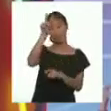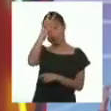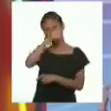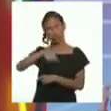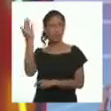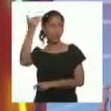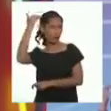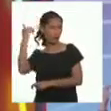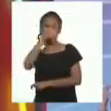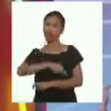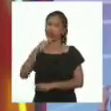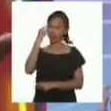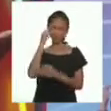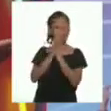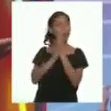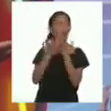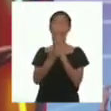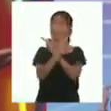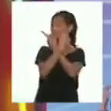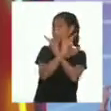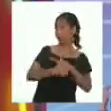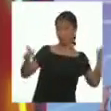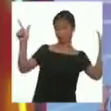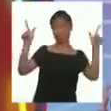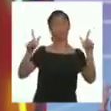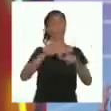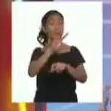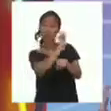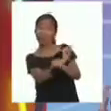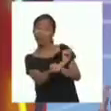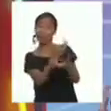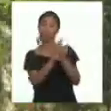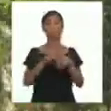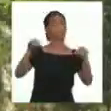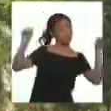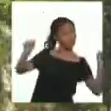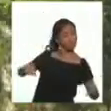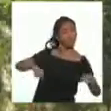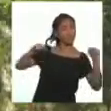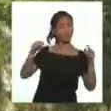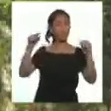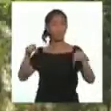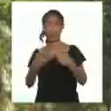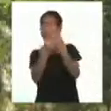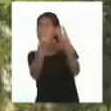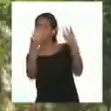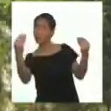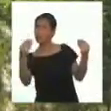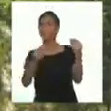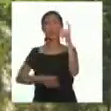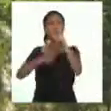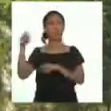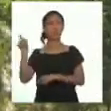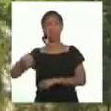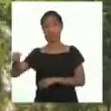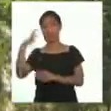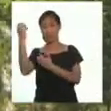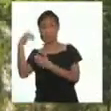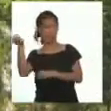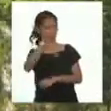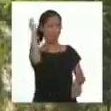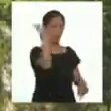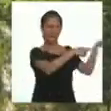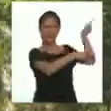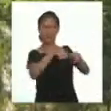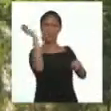antepasados por lograr el sueño de liberarse de tantas injusticias! Sí, había muchas injusticias, mi